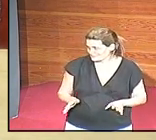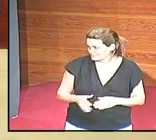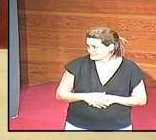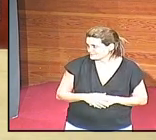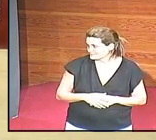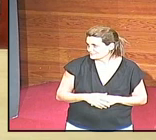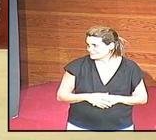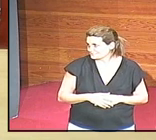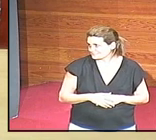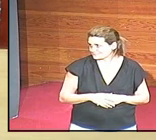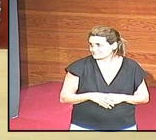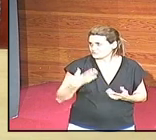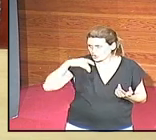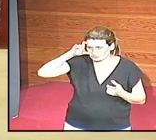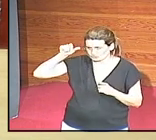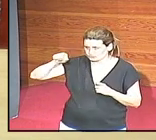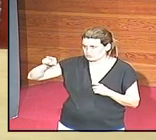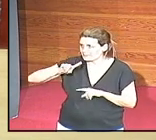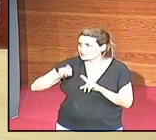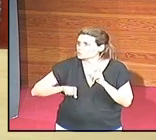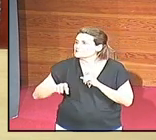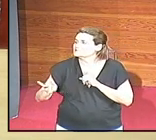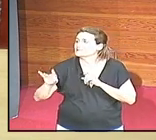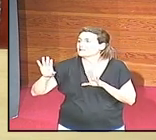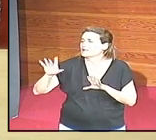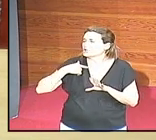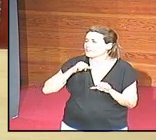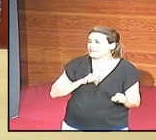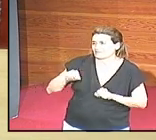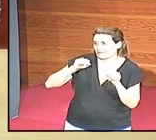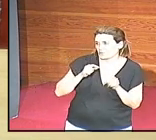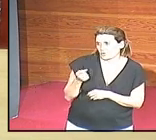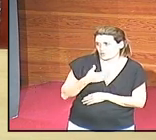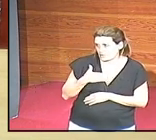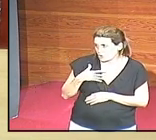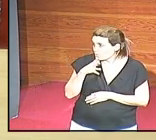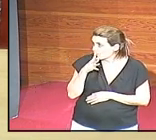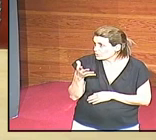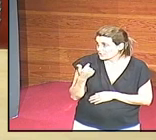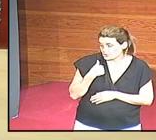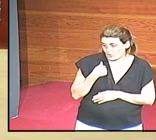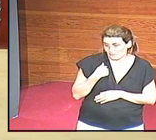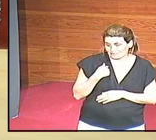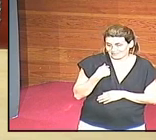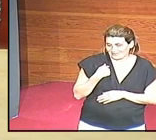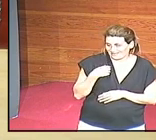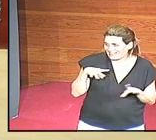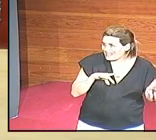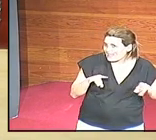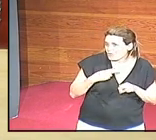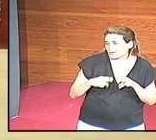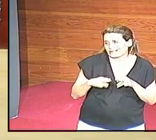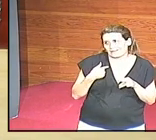sí, yo te voy a escuchar la pregunta, pero quiero defenderme un poco, porque yo geopolítica me quedo un poco grande,